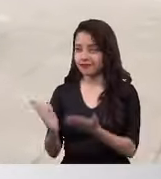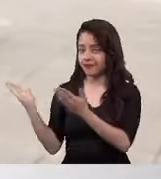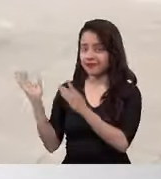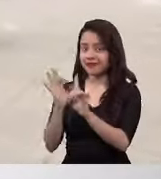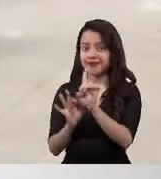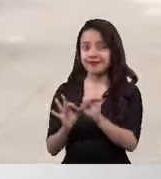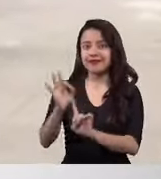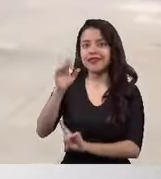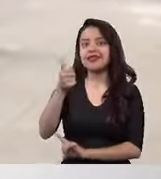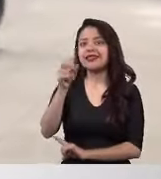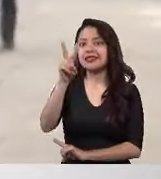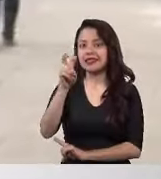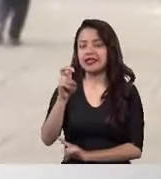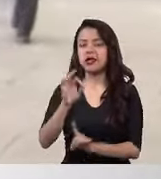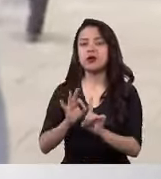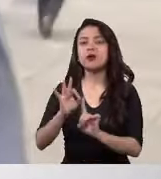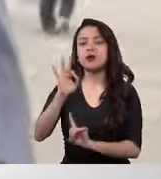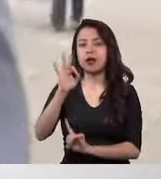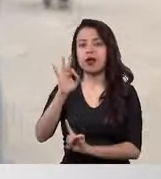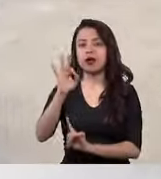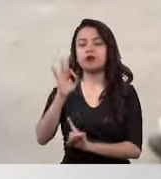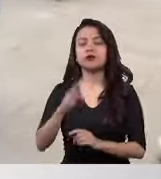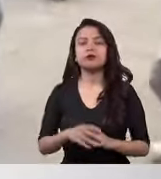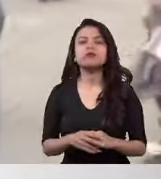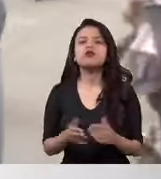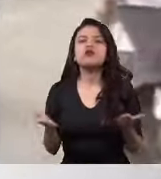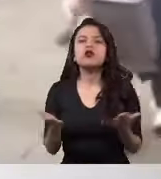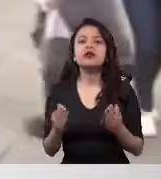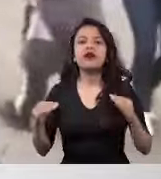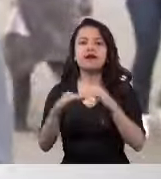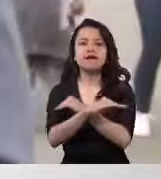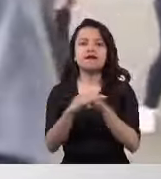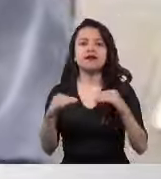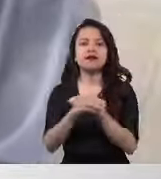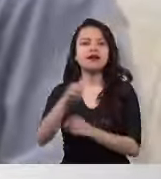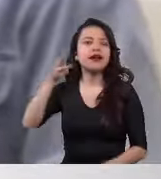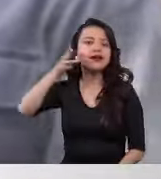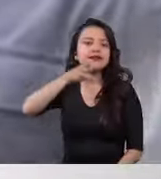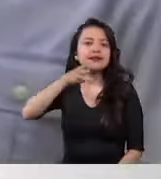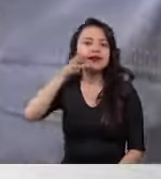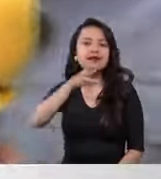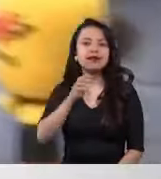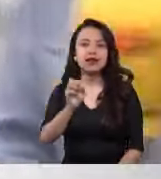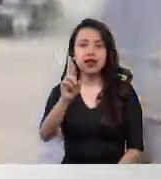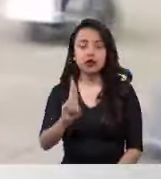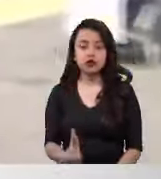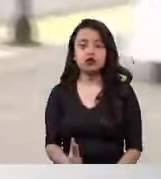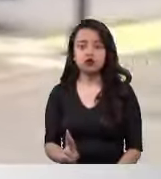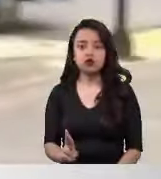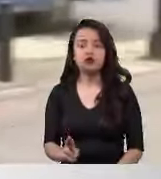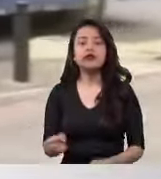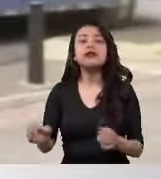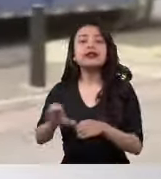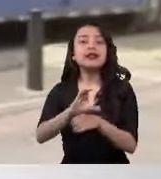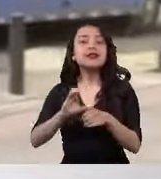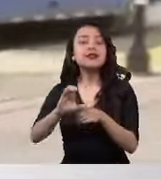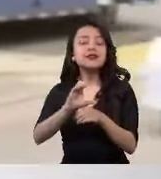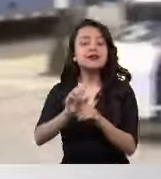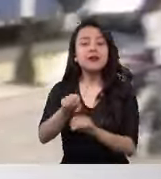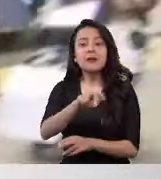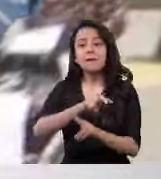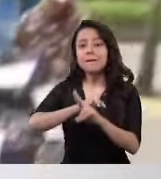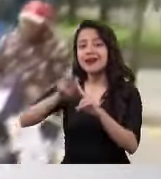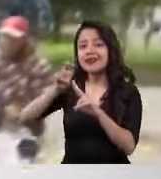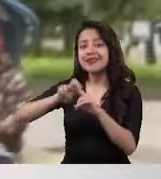de temperatura desde la Avenida Santander. Esto es el sur de la ciudad de Manizales, capital del increíble departamento